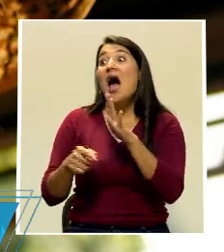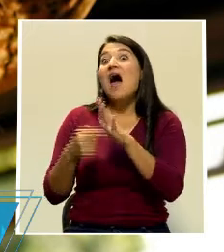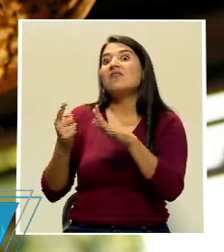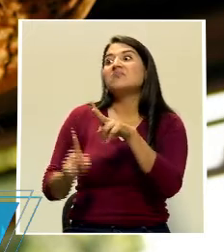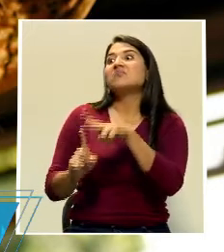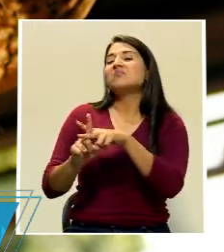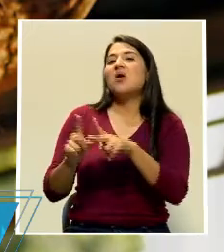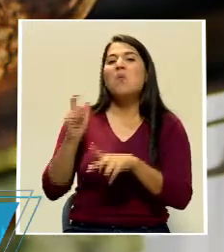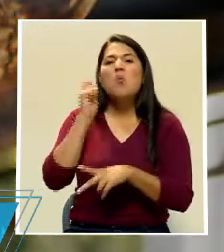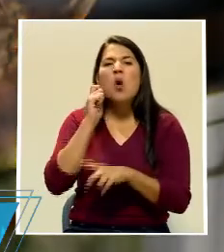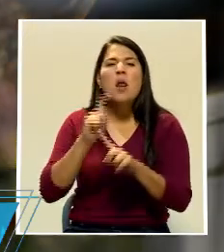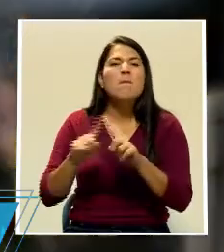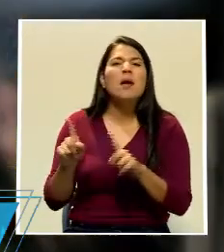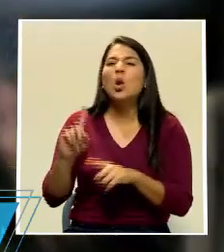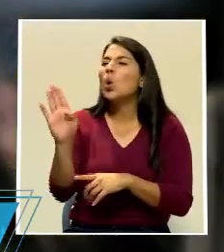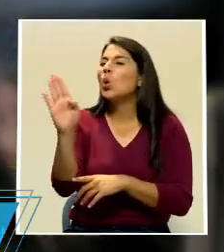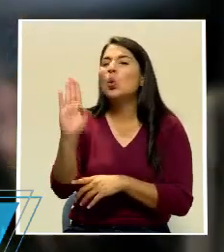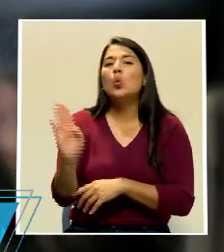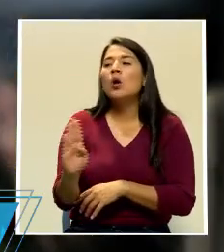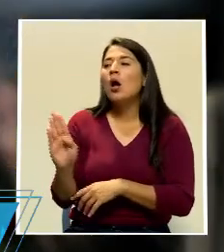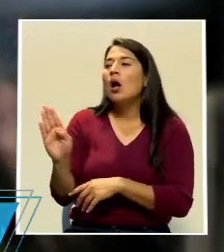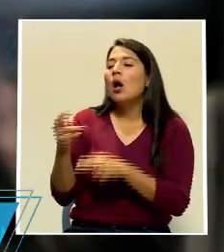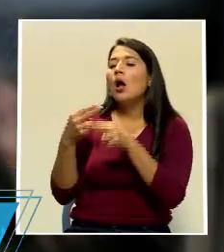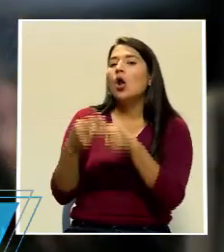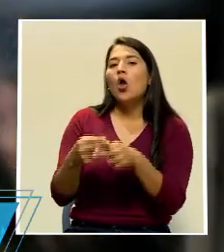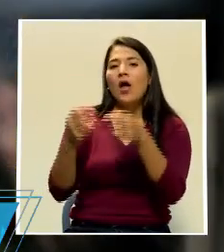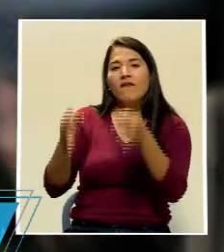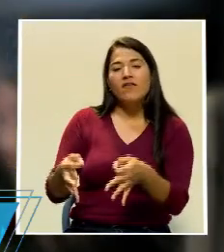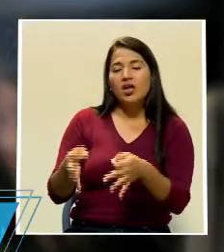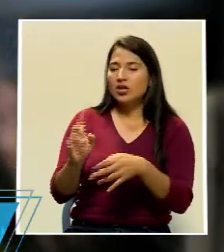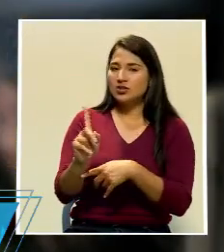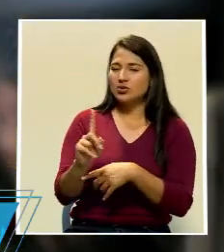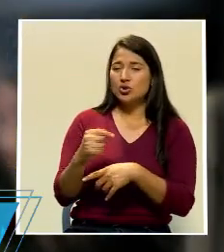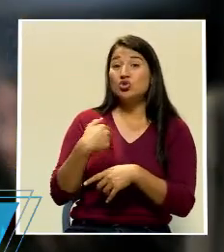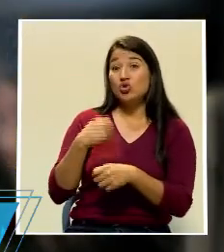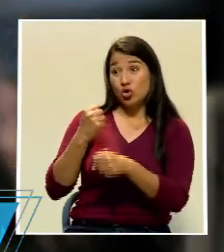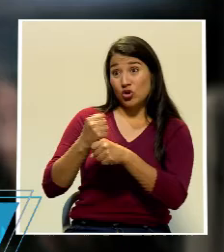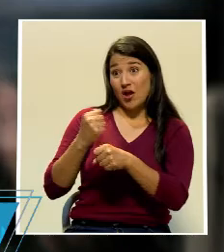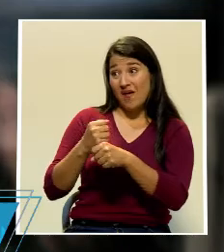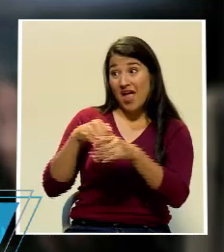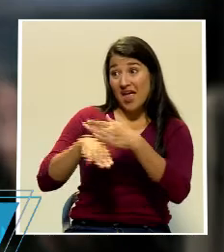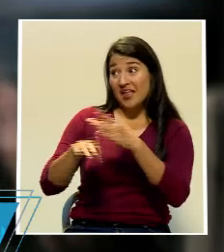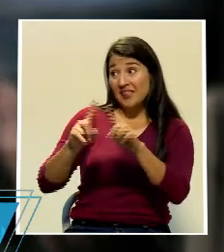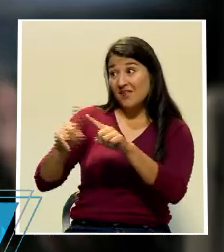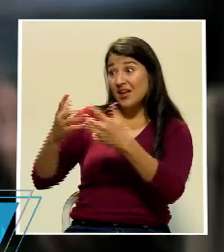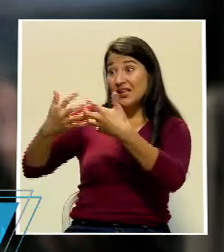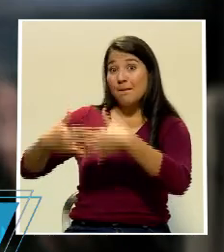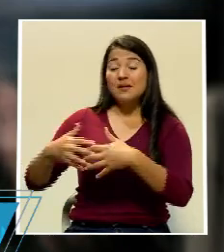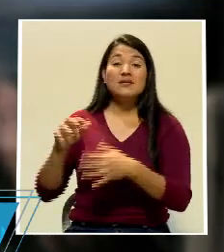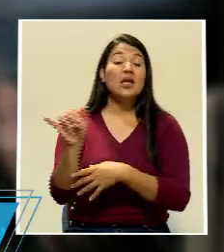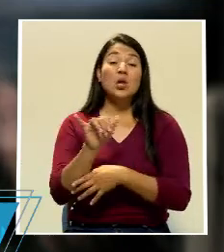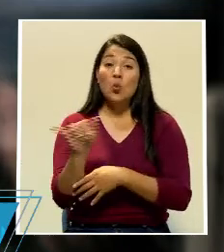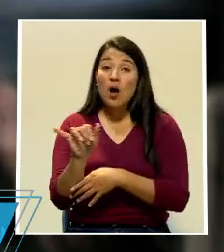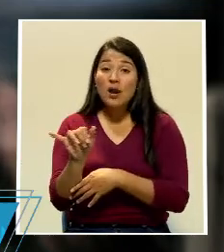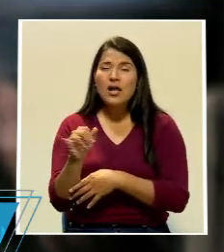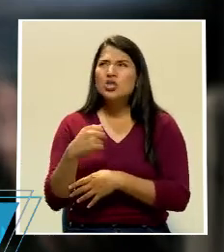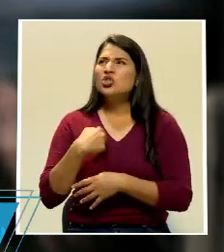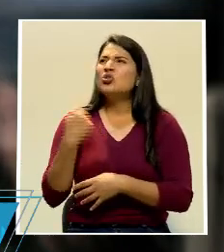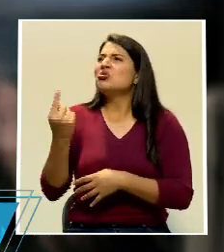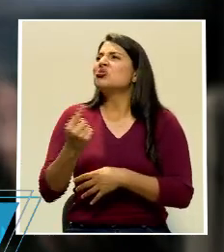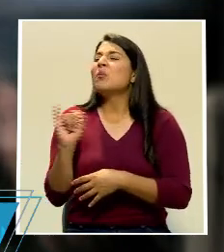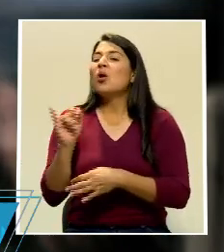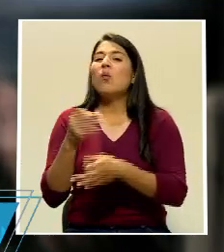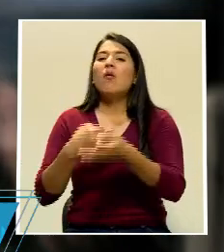nunca ha sido tomada como para un puesto fijo. Yo estuve trabajando para agencias también y ha sido el mismo caso. Siempre fui como el